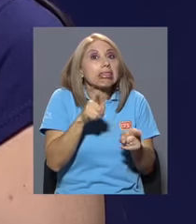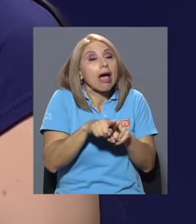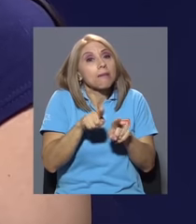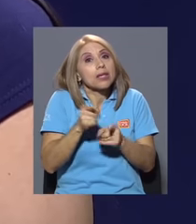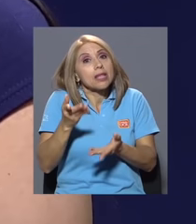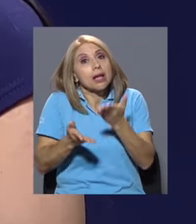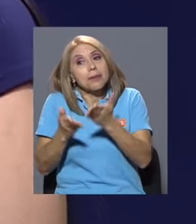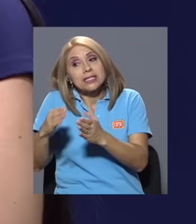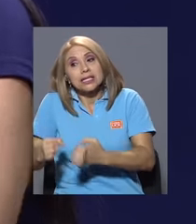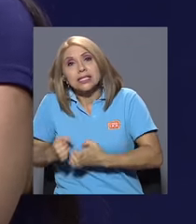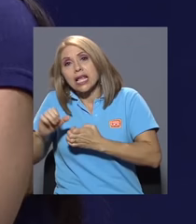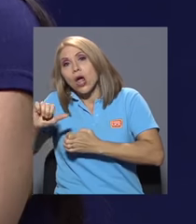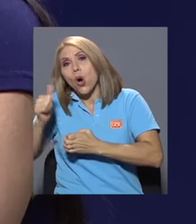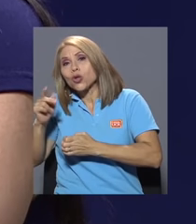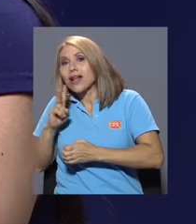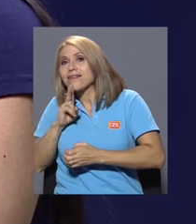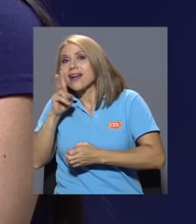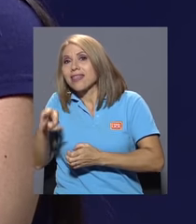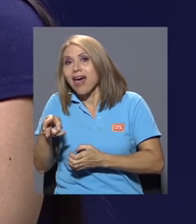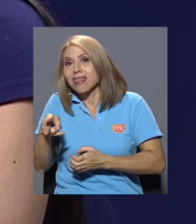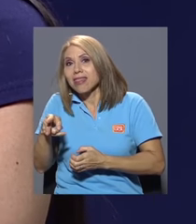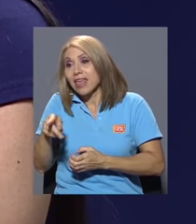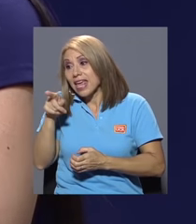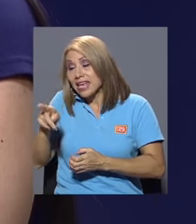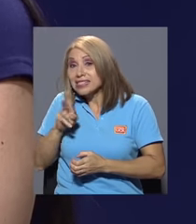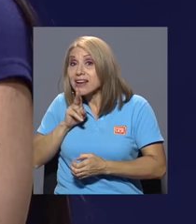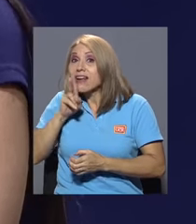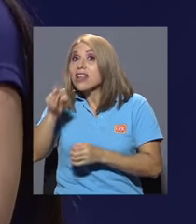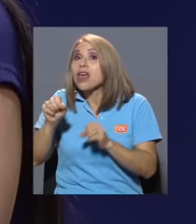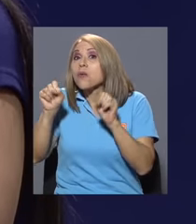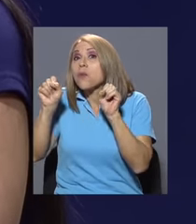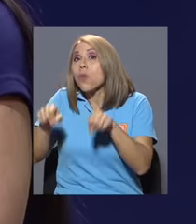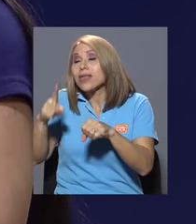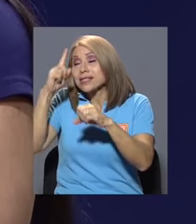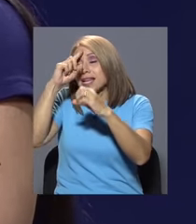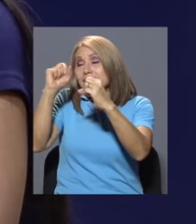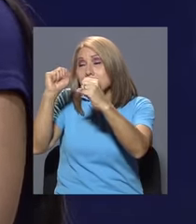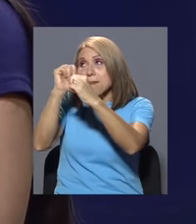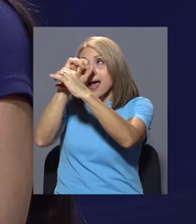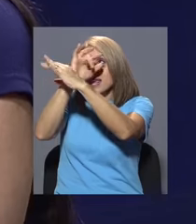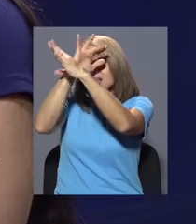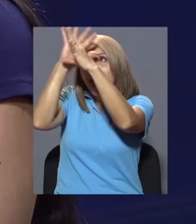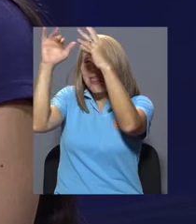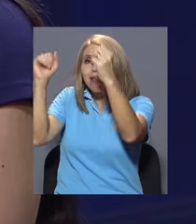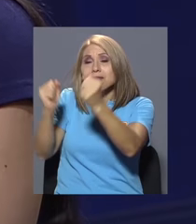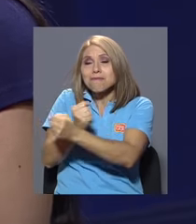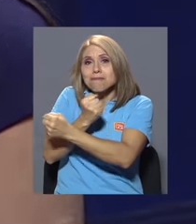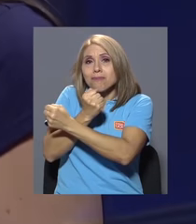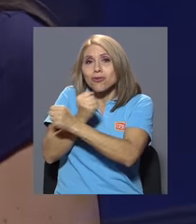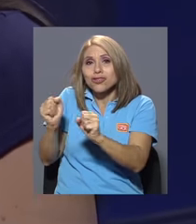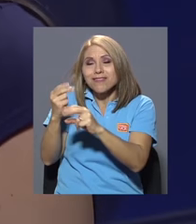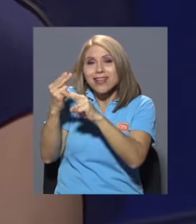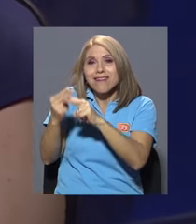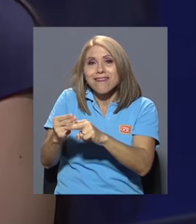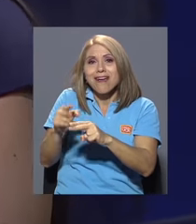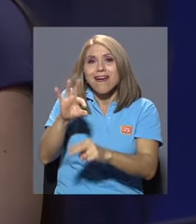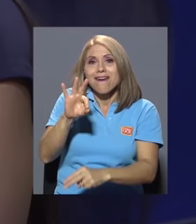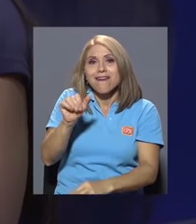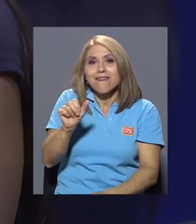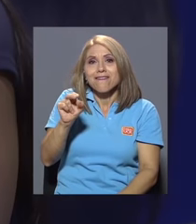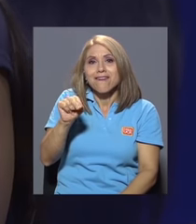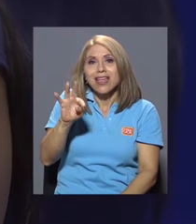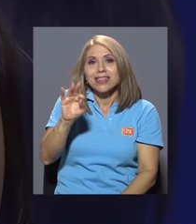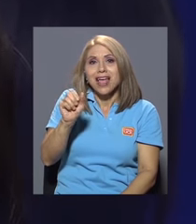realidad puede ser una realidad imaginada vista como imposible, y es cuando empezamos a hablar de fantasía, o una